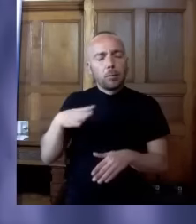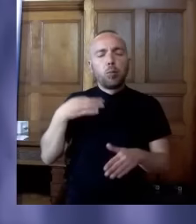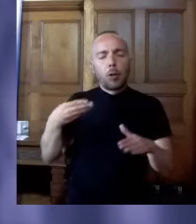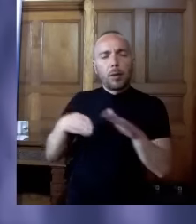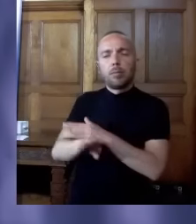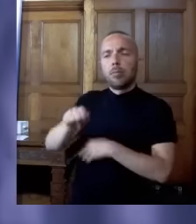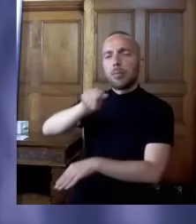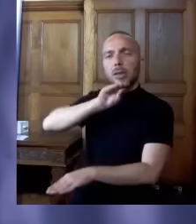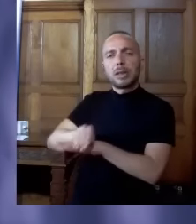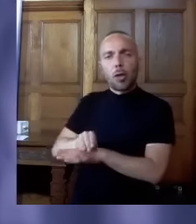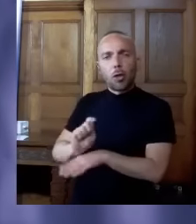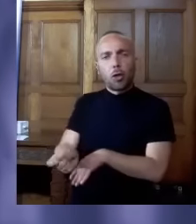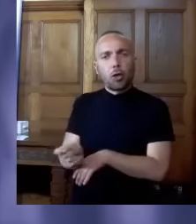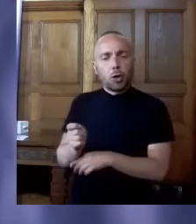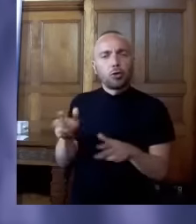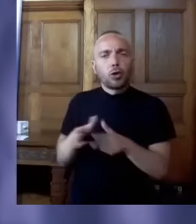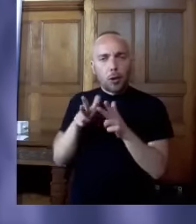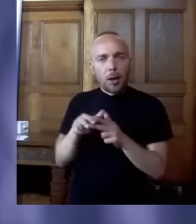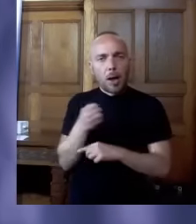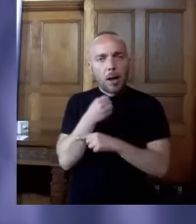prestación social de apoyo